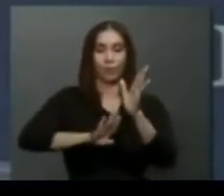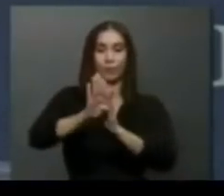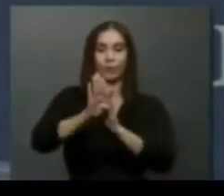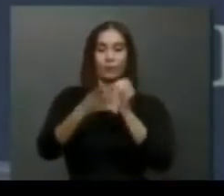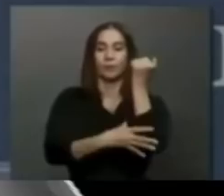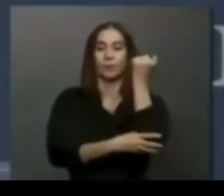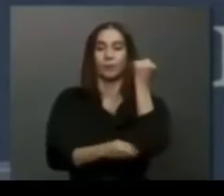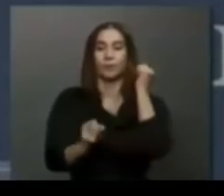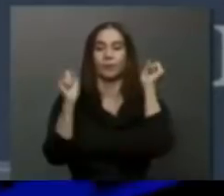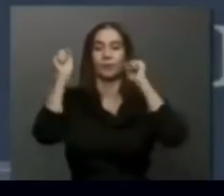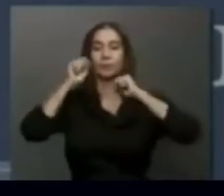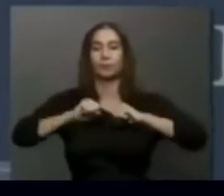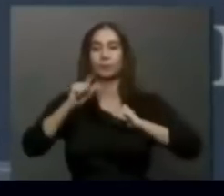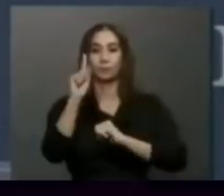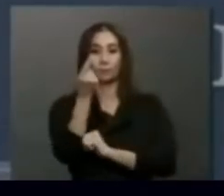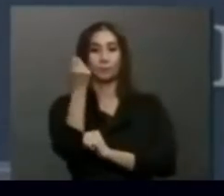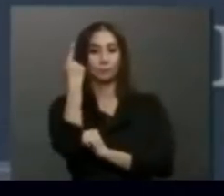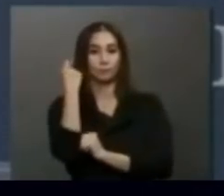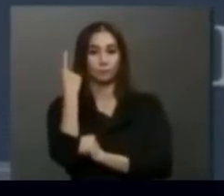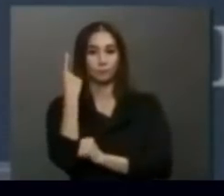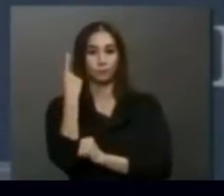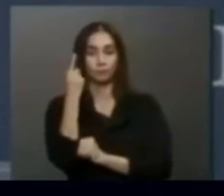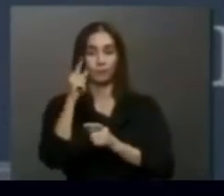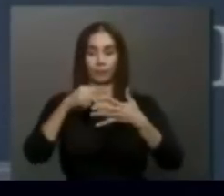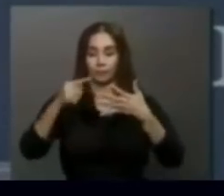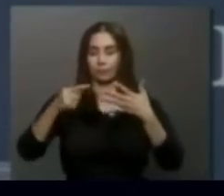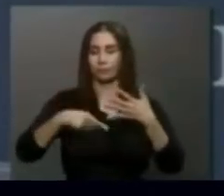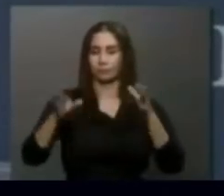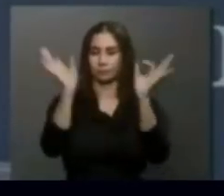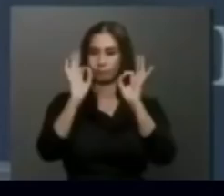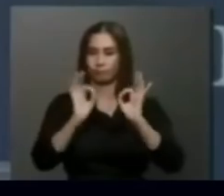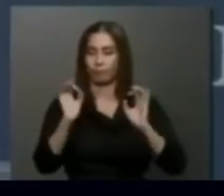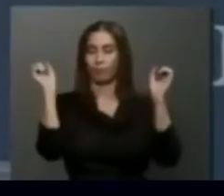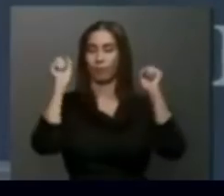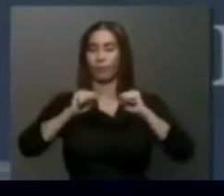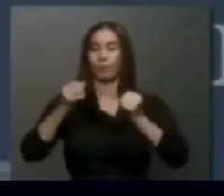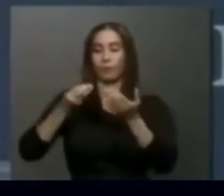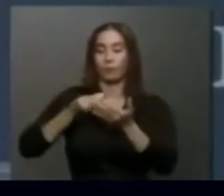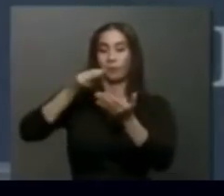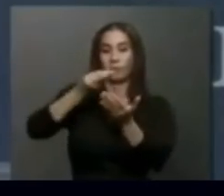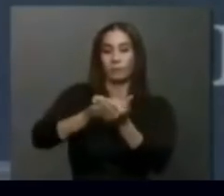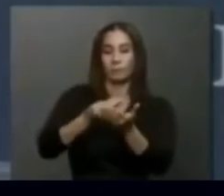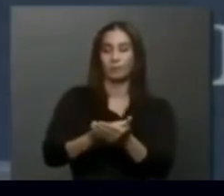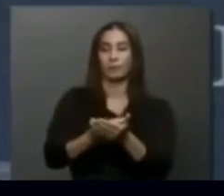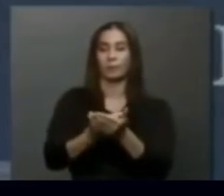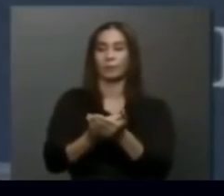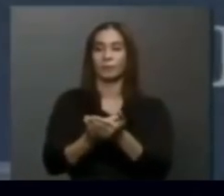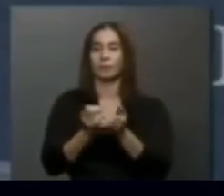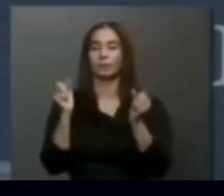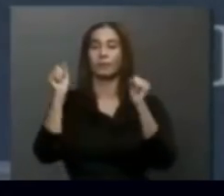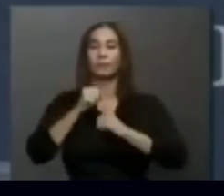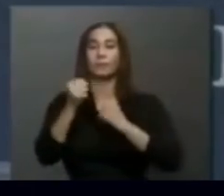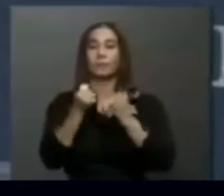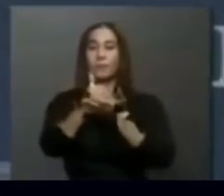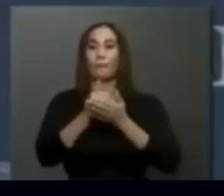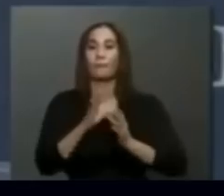pobreza pueda pasar primero por comprenderla en sus diversos matices para poder invertir en una solución más focalizada